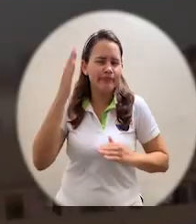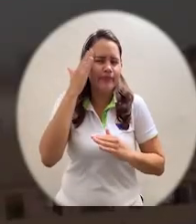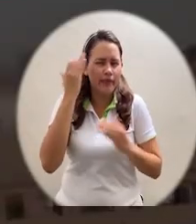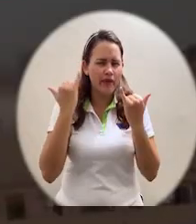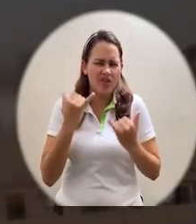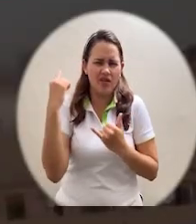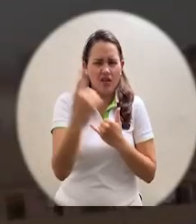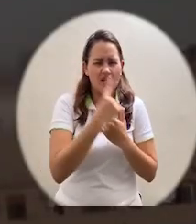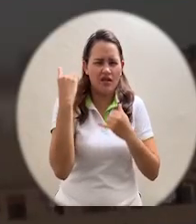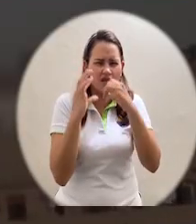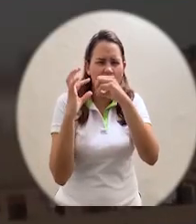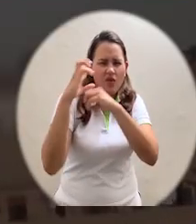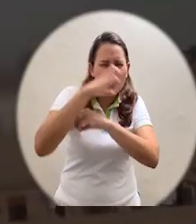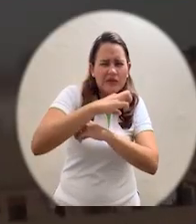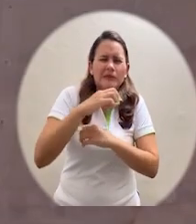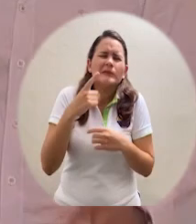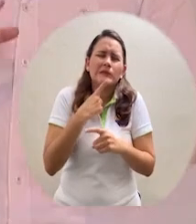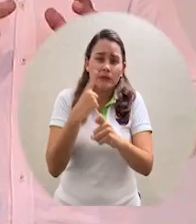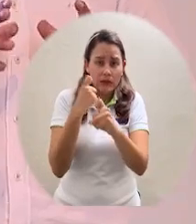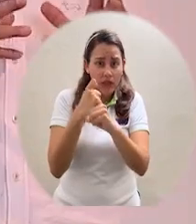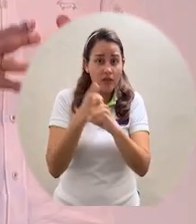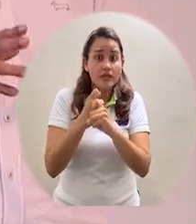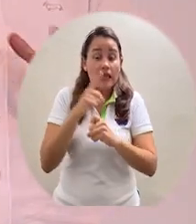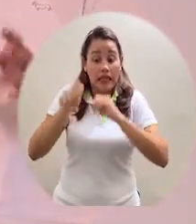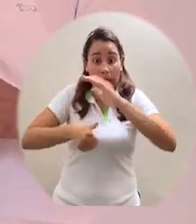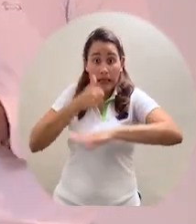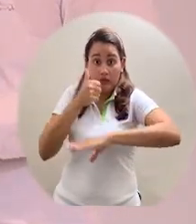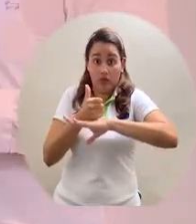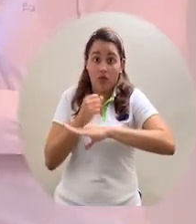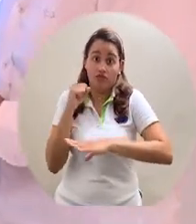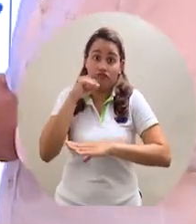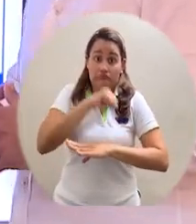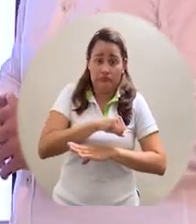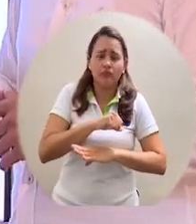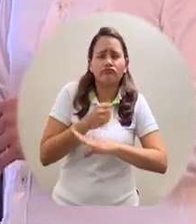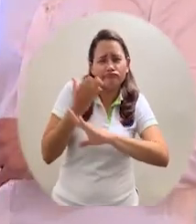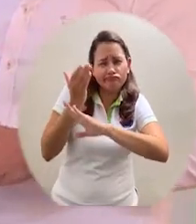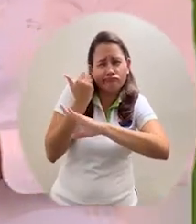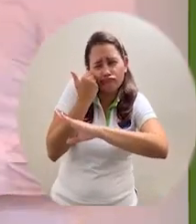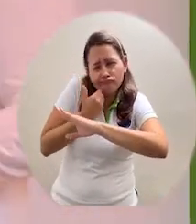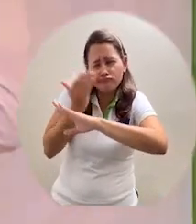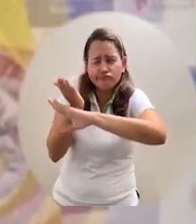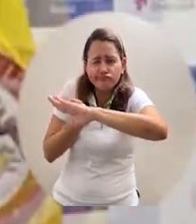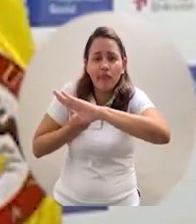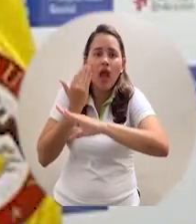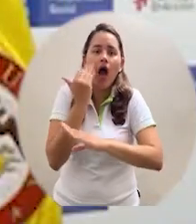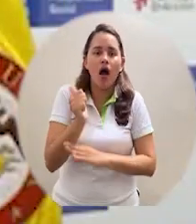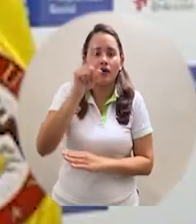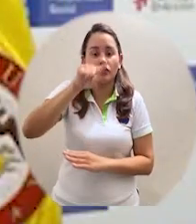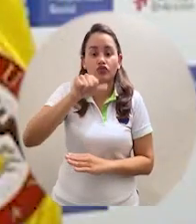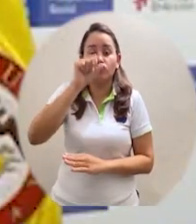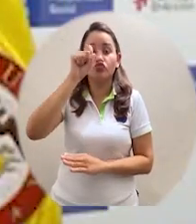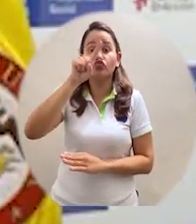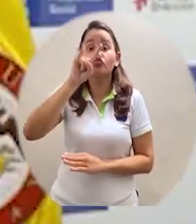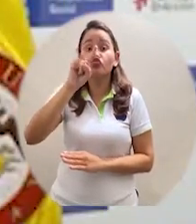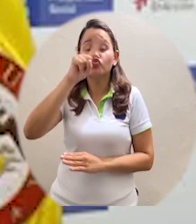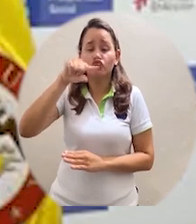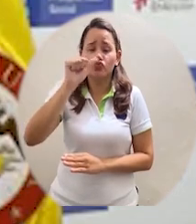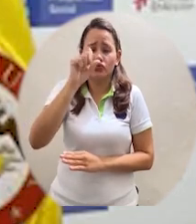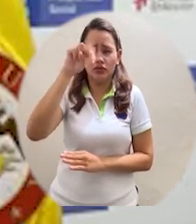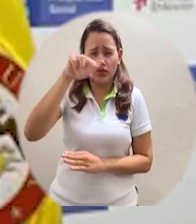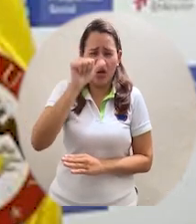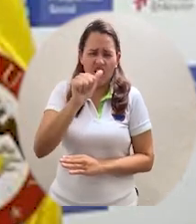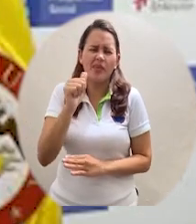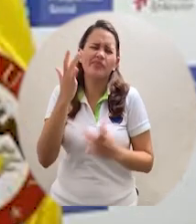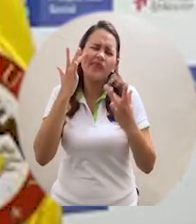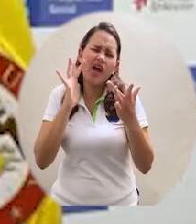Ante la emergencia sanitaria del COVID-19, el rector Pablo Vera Salazar solicitó ante la doctora Susana Correa Borrero, directora general del